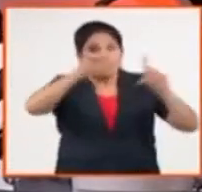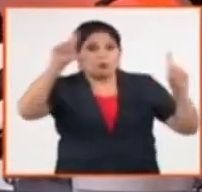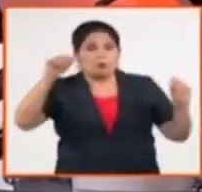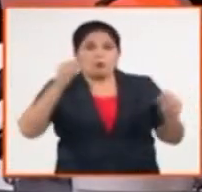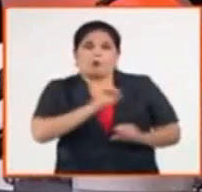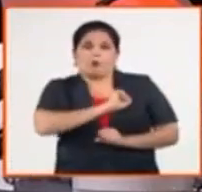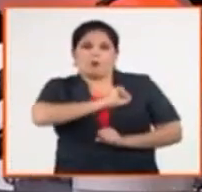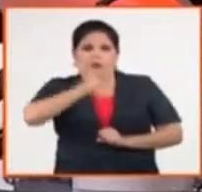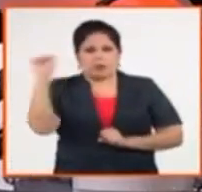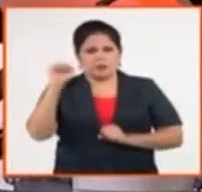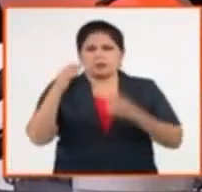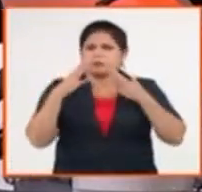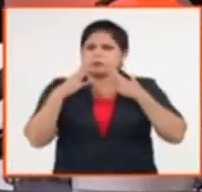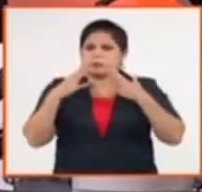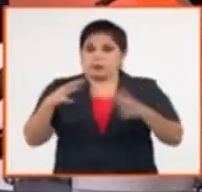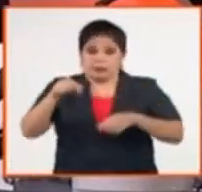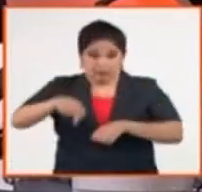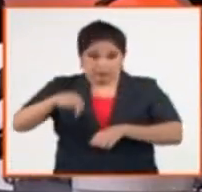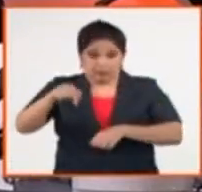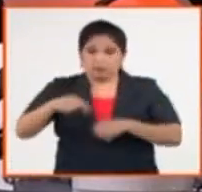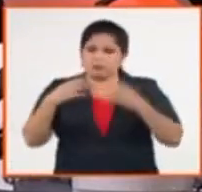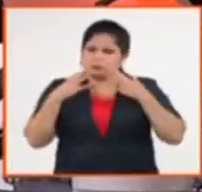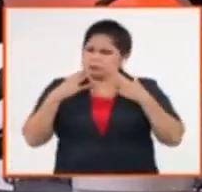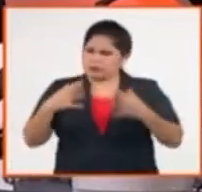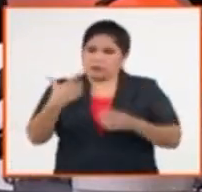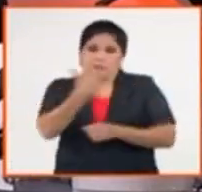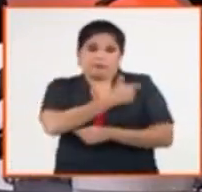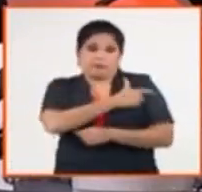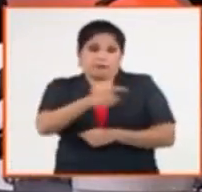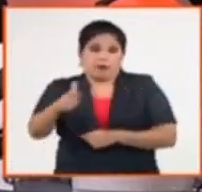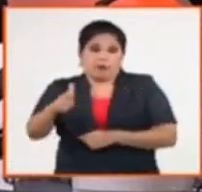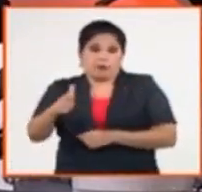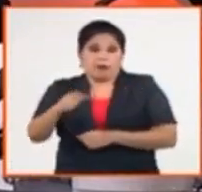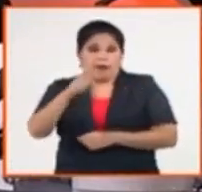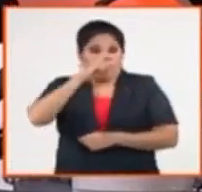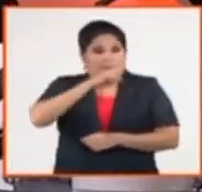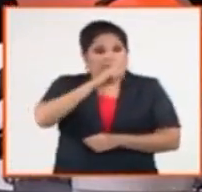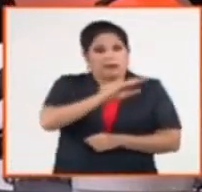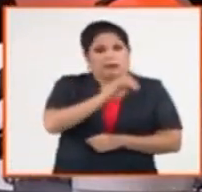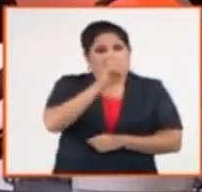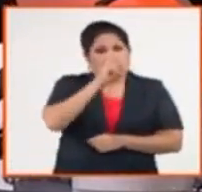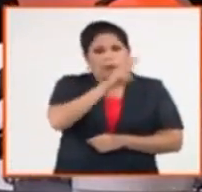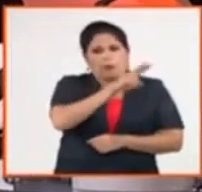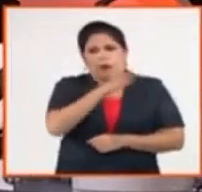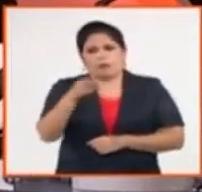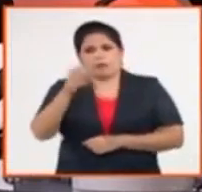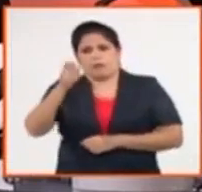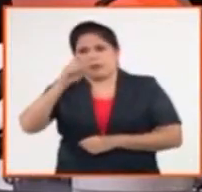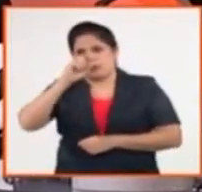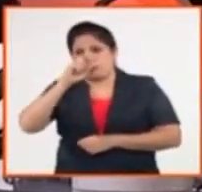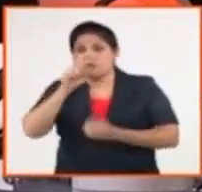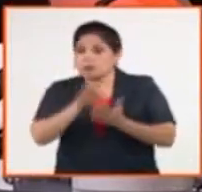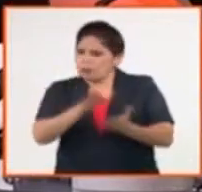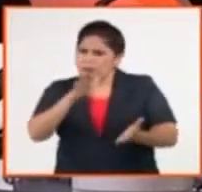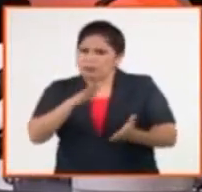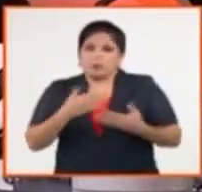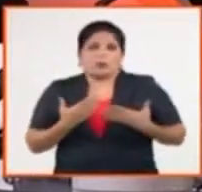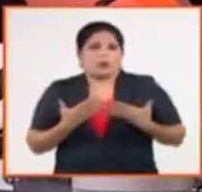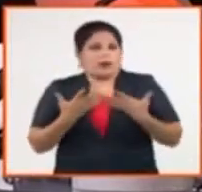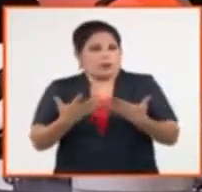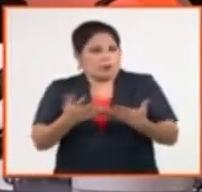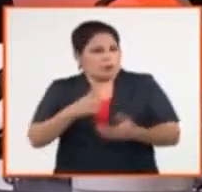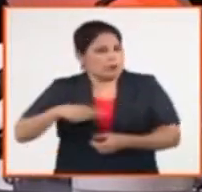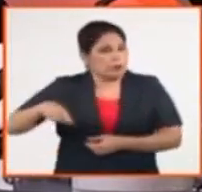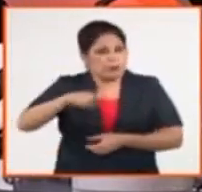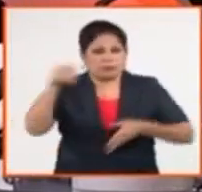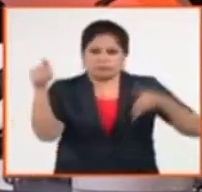sea fundamentalmente ahora que estamos vacunando a las edades pediátricas. Era un compromiso y también es un honor para la mesa tener aquí a